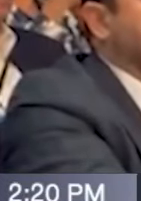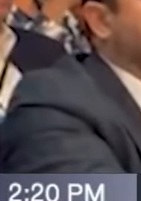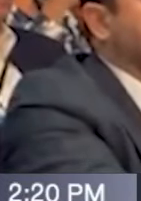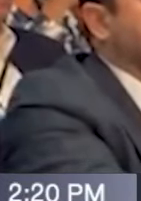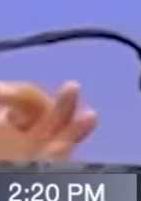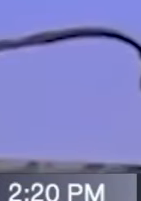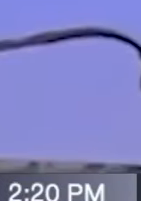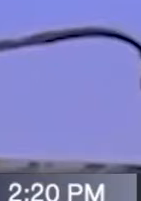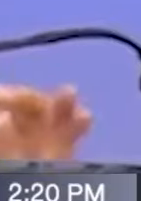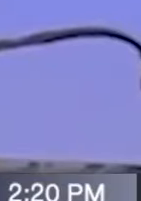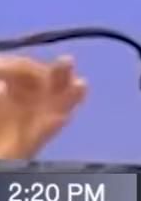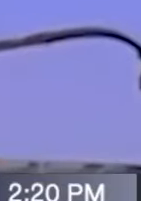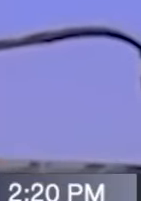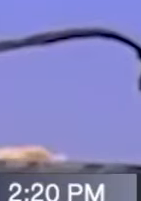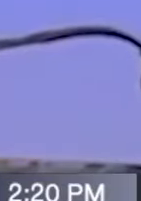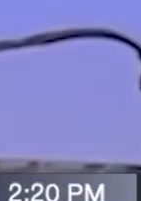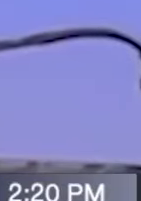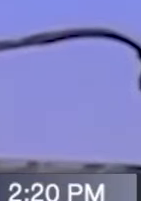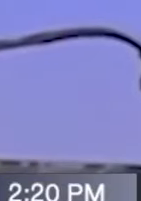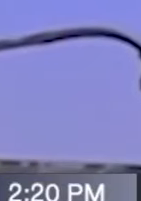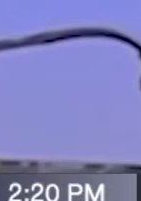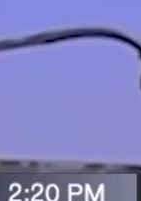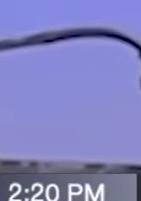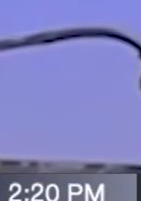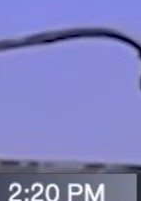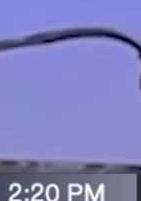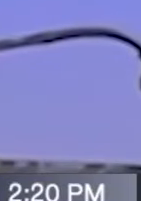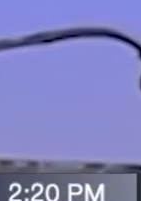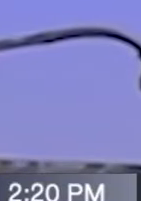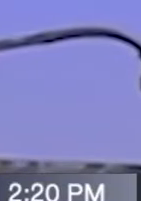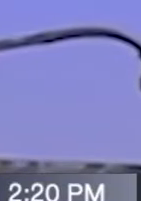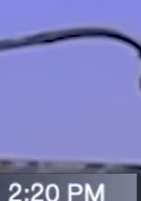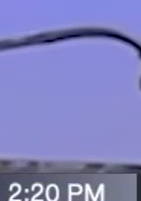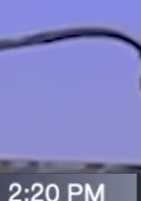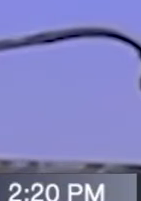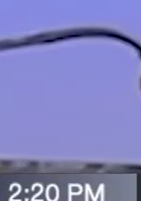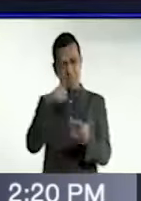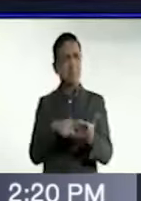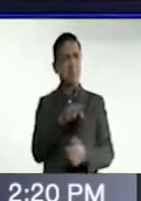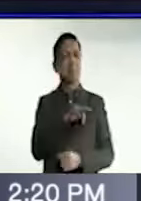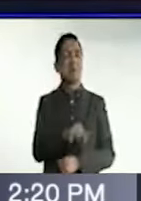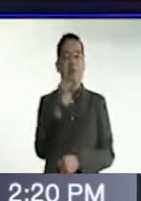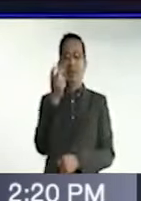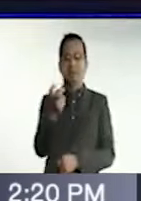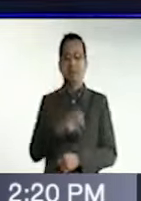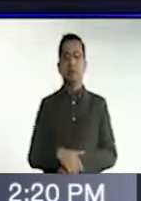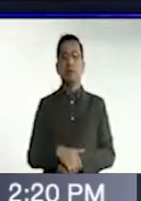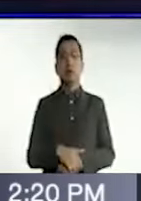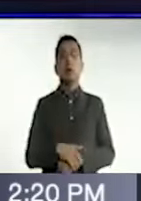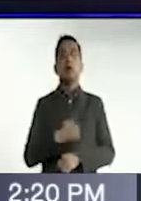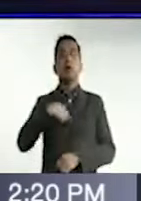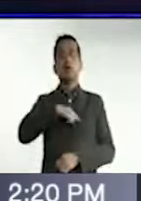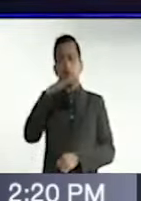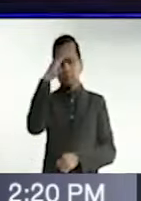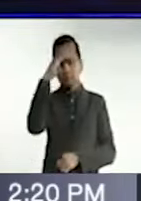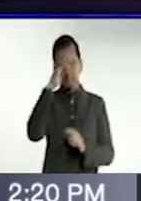las peores prácticas del pasado, detestables. O sea, esto de usar la justicia para doblar opositores es una práctica